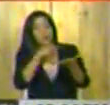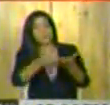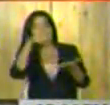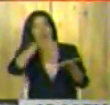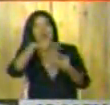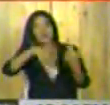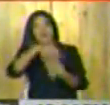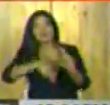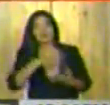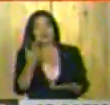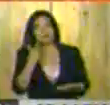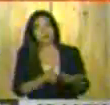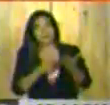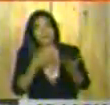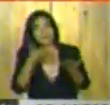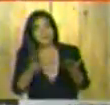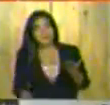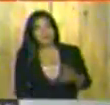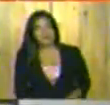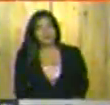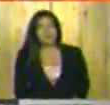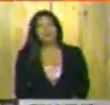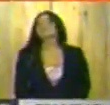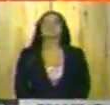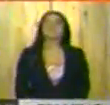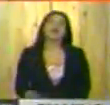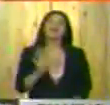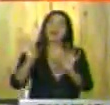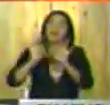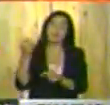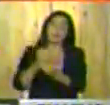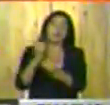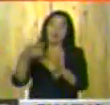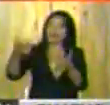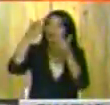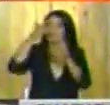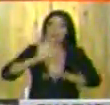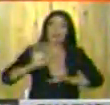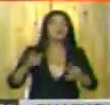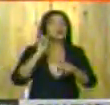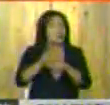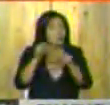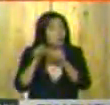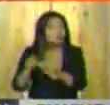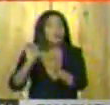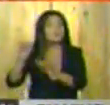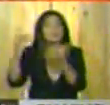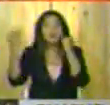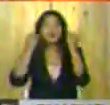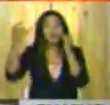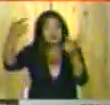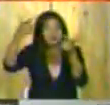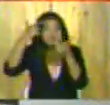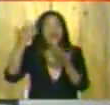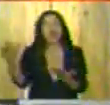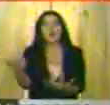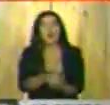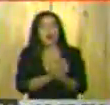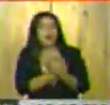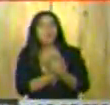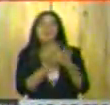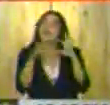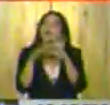revolución? A ver, dinos aquí algo, Aída. Ese es el legado de Chávez, ¿verdad? Y tenemos que seguir con el legado de Chávez, con la presencia, con el